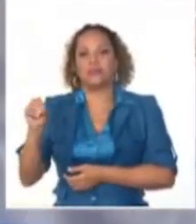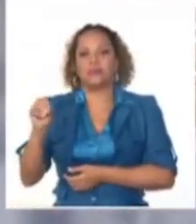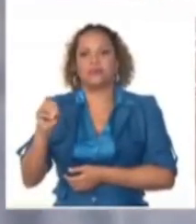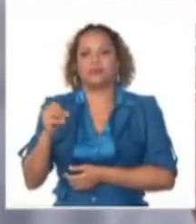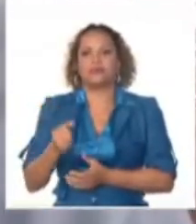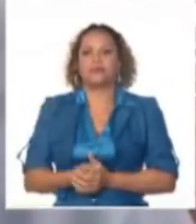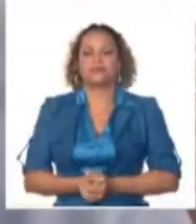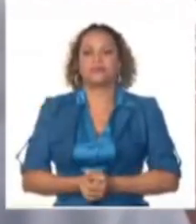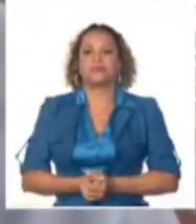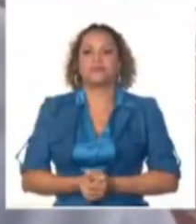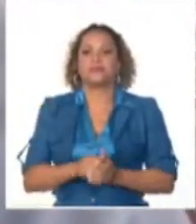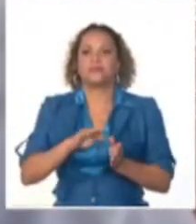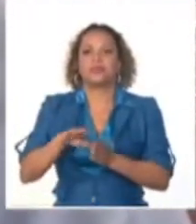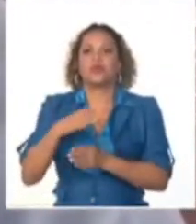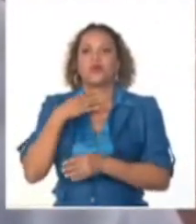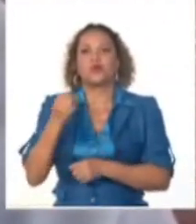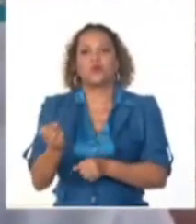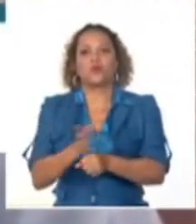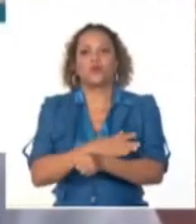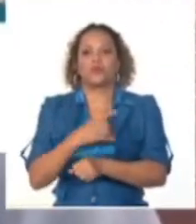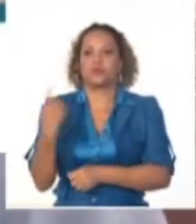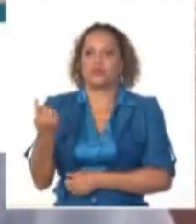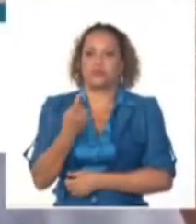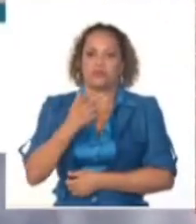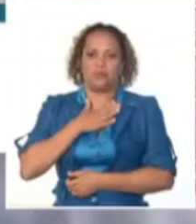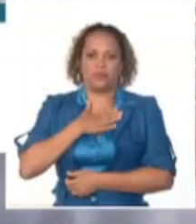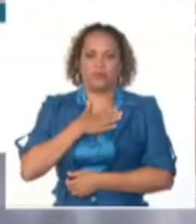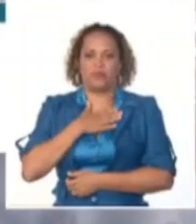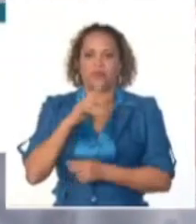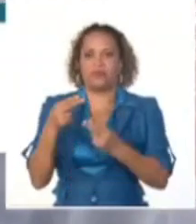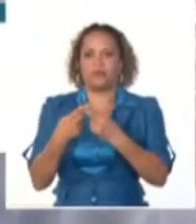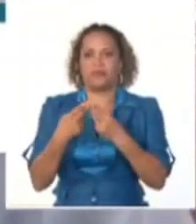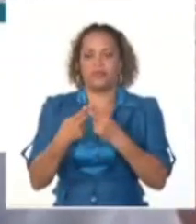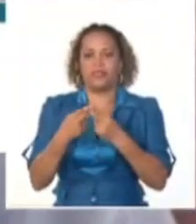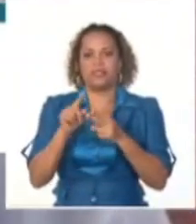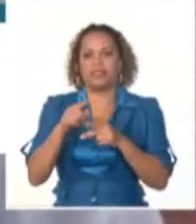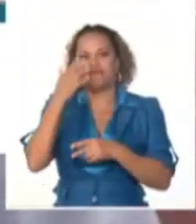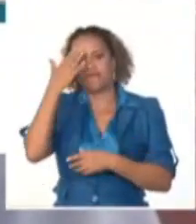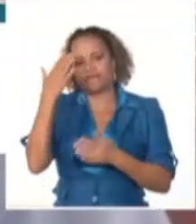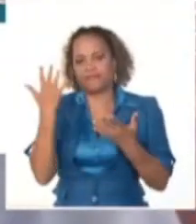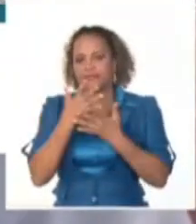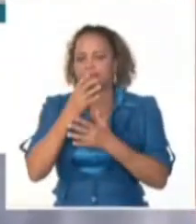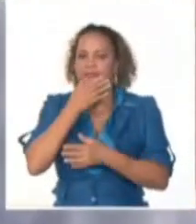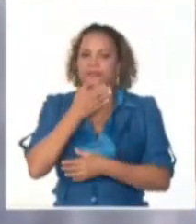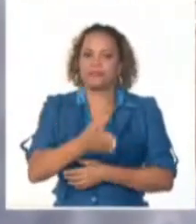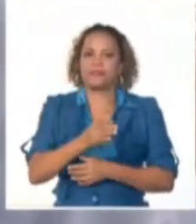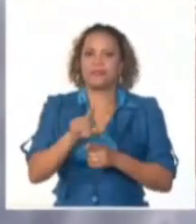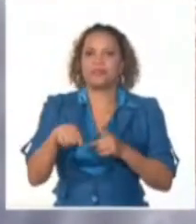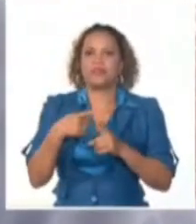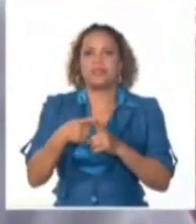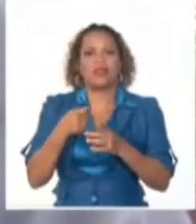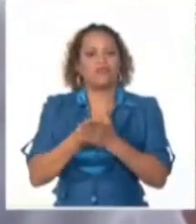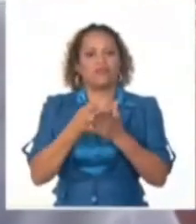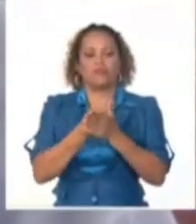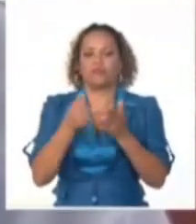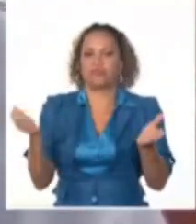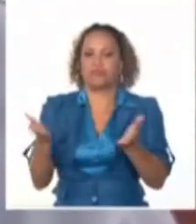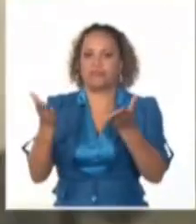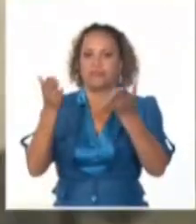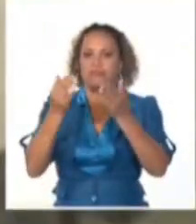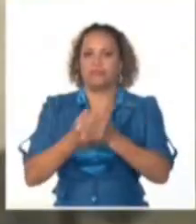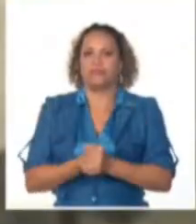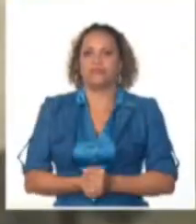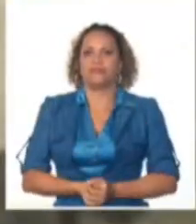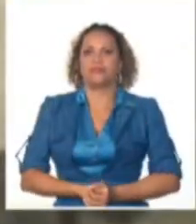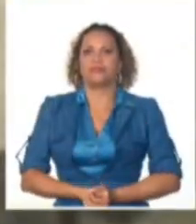un orgullo para nosotros estar en esta 60 edición de los Juegos Escolares, gracias a nuestro comandante, y a echar para adelante en todo lo que